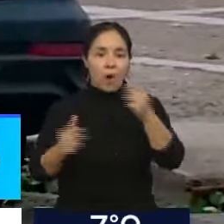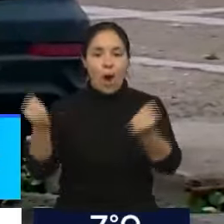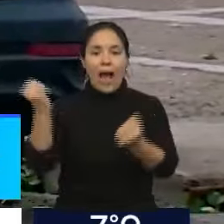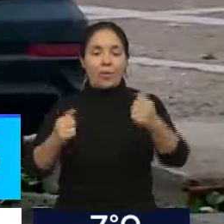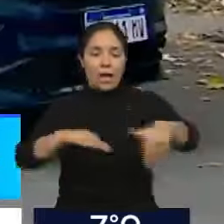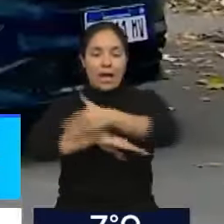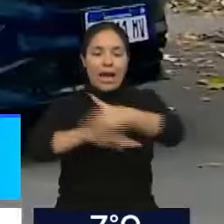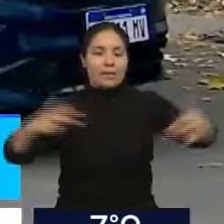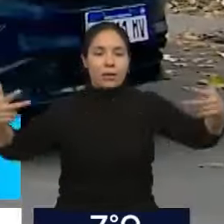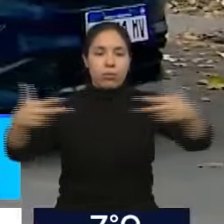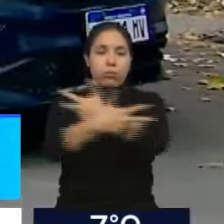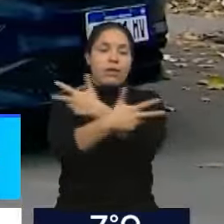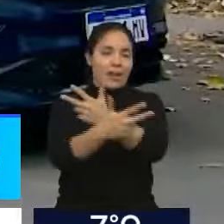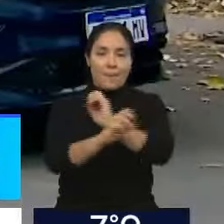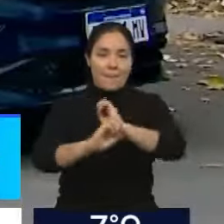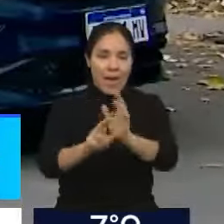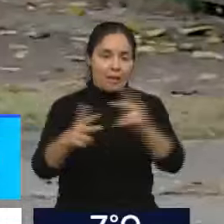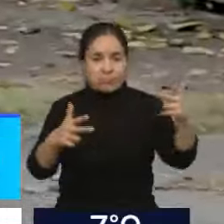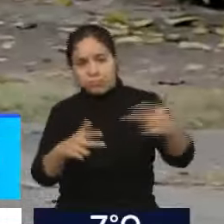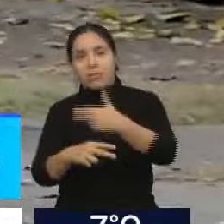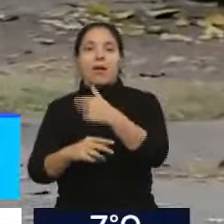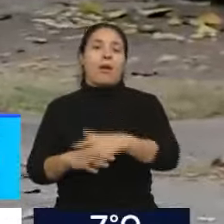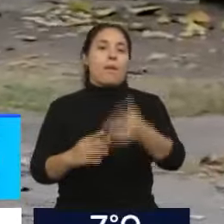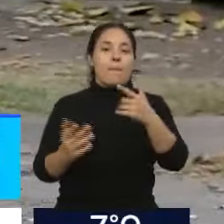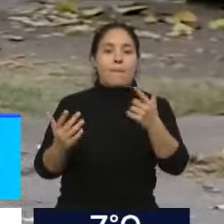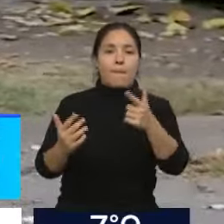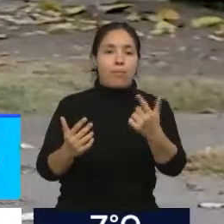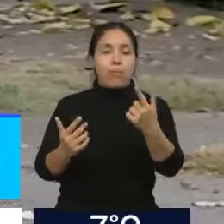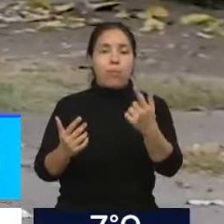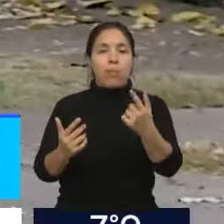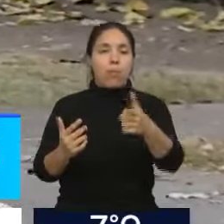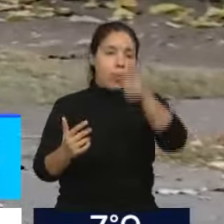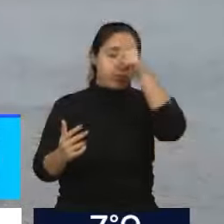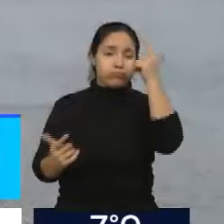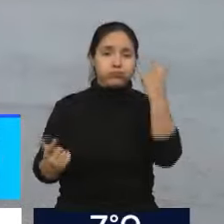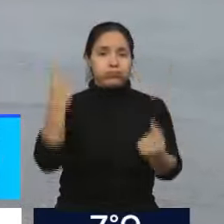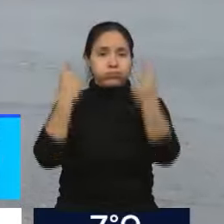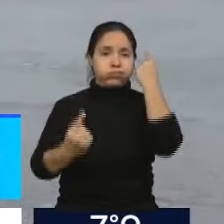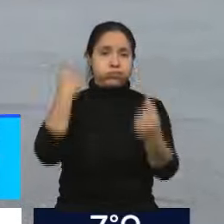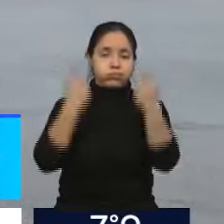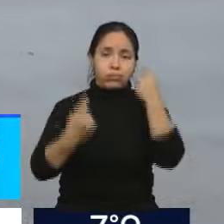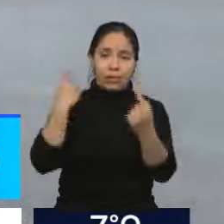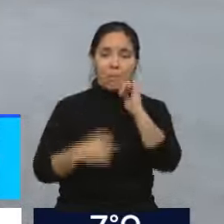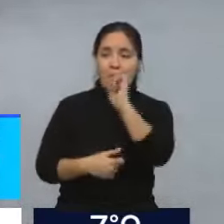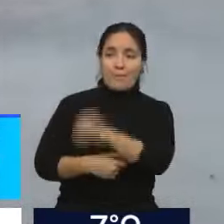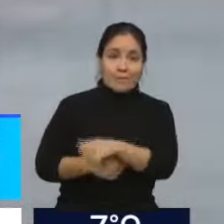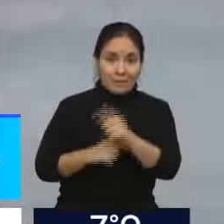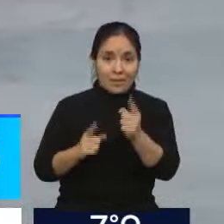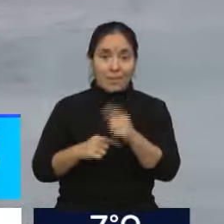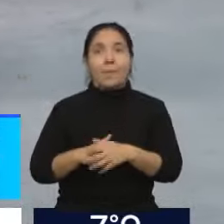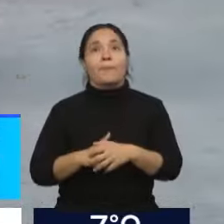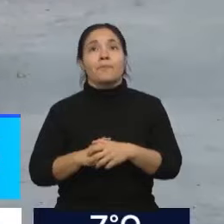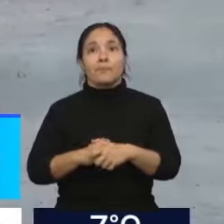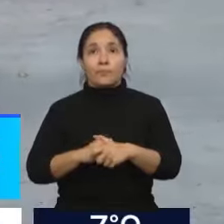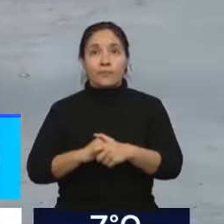incluyó veredas, disparos disuasivos de la policía, por lo que se podía observar en el cajón trasero de